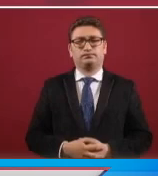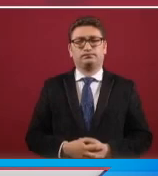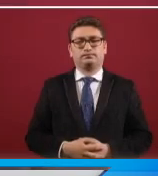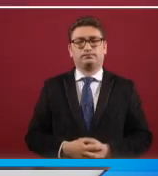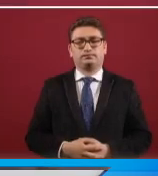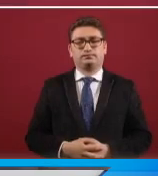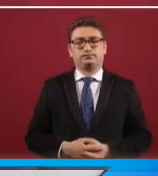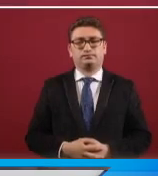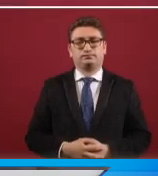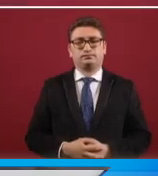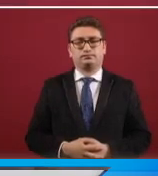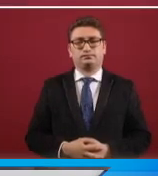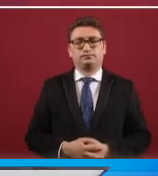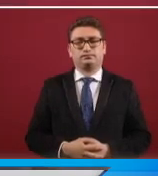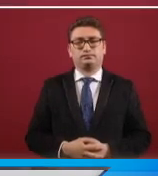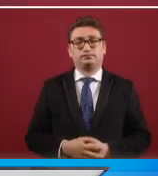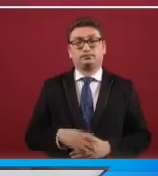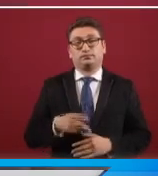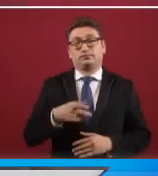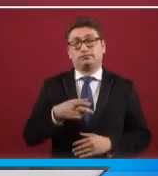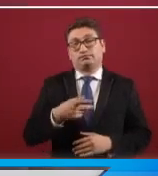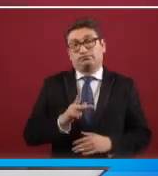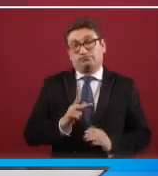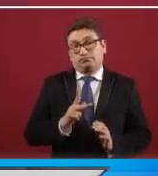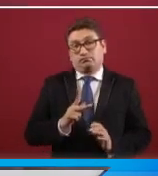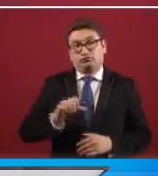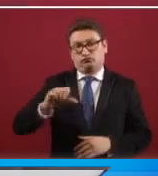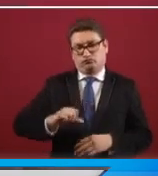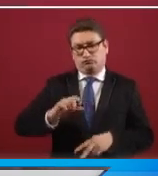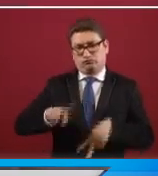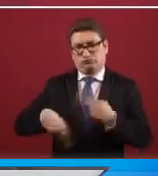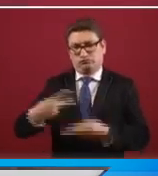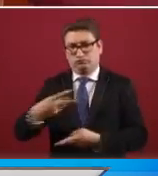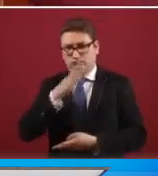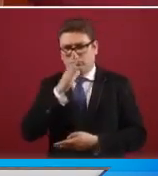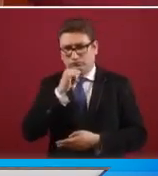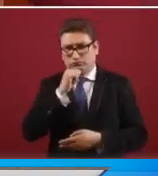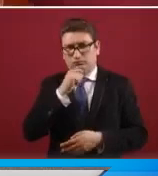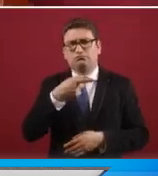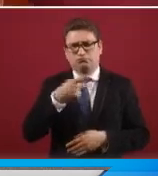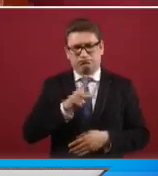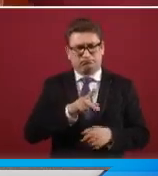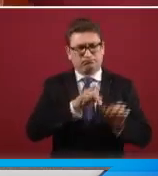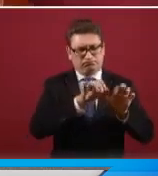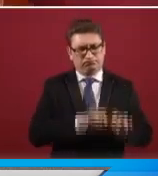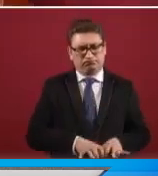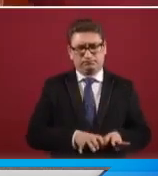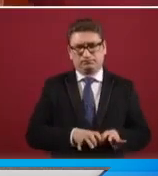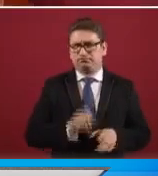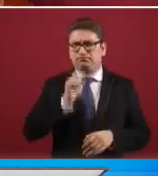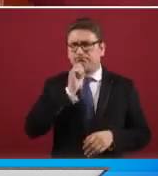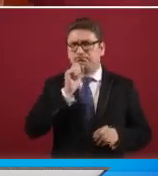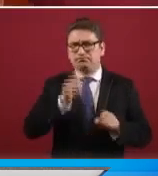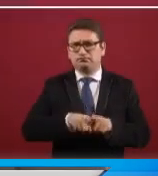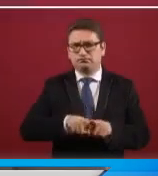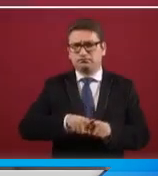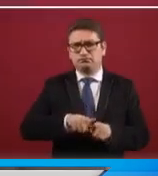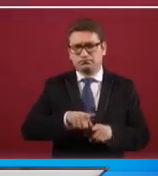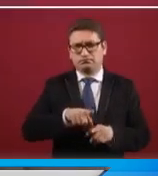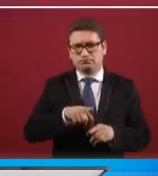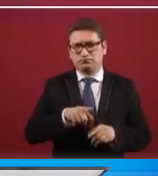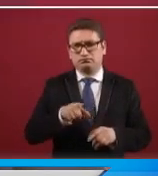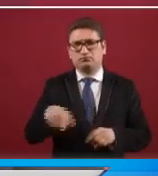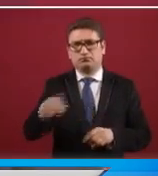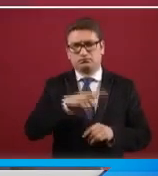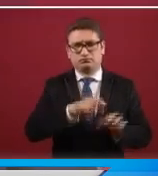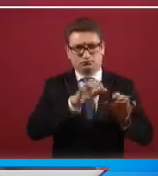del mundo, en especial con Estados Unidos, favoreciendo la cooperación para el desarrollo. No se mete con las decisiones internas de otros países para evitar